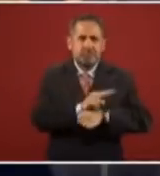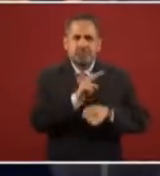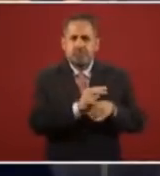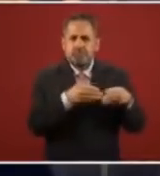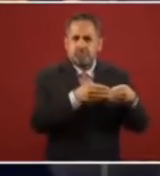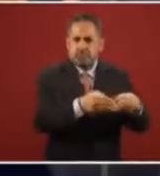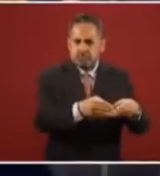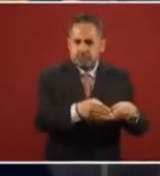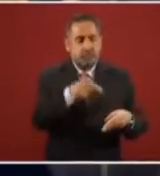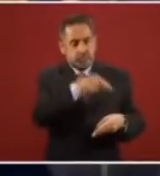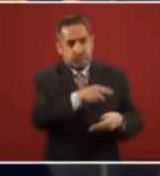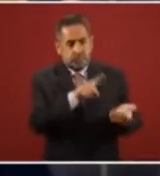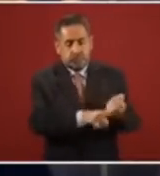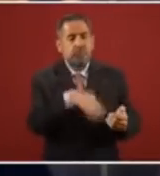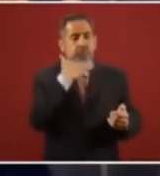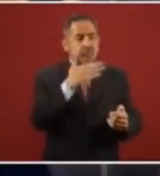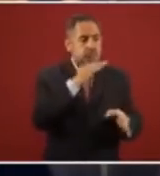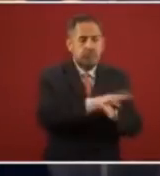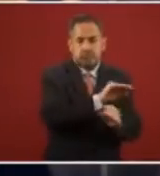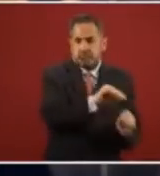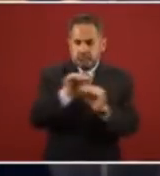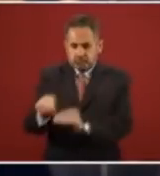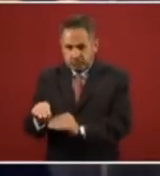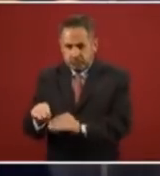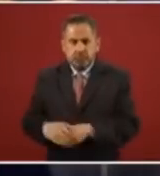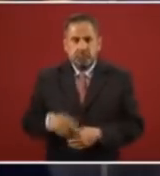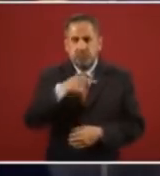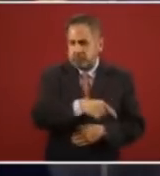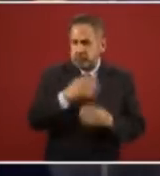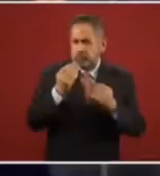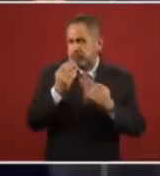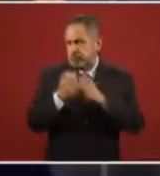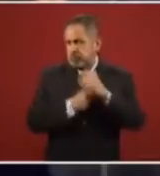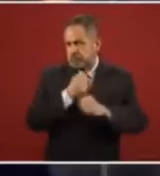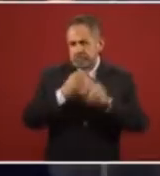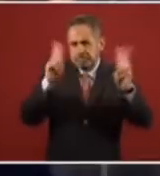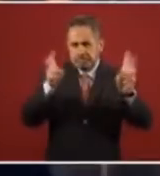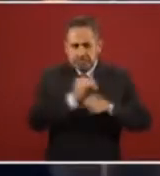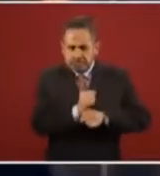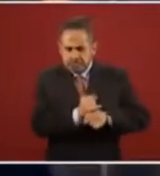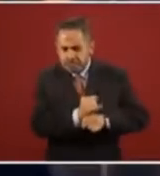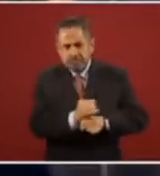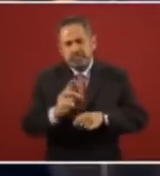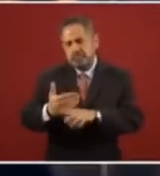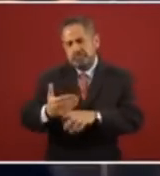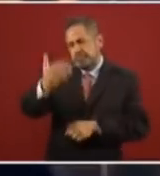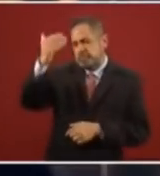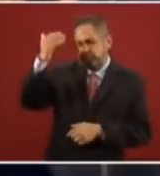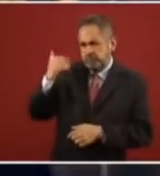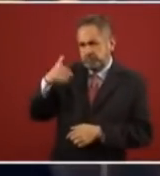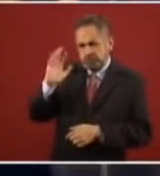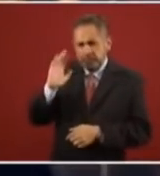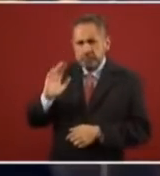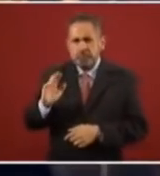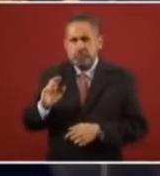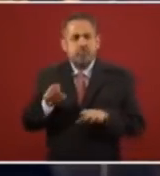Hay una gran corrupción. Tengo mucho tiempo manejando el tema, desde antes de la